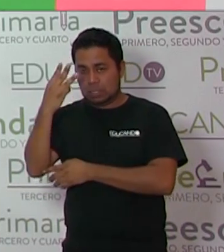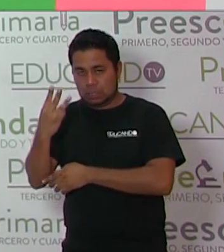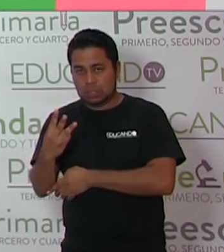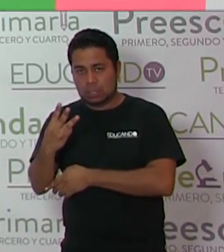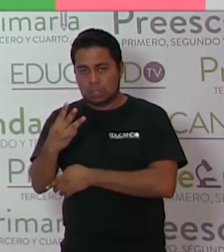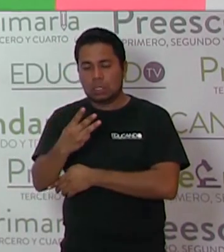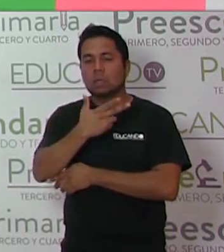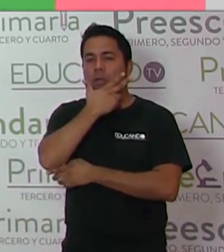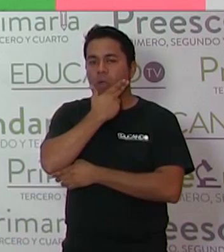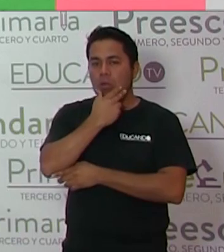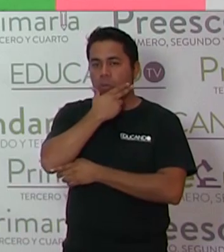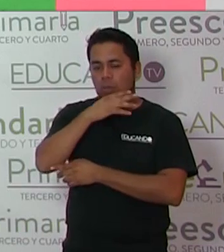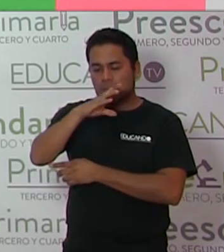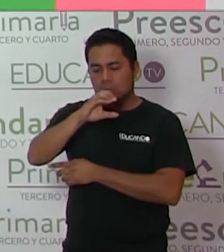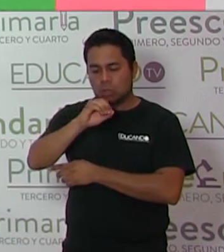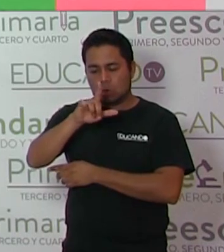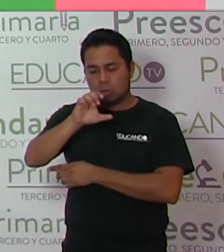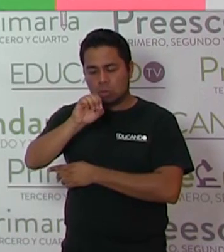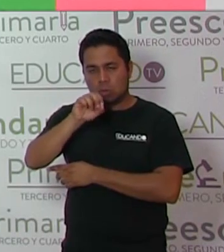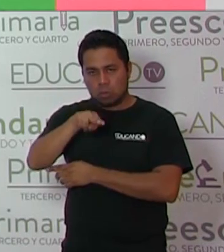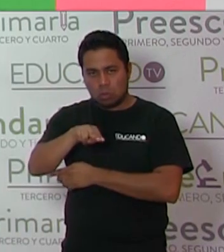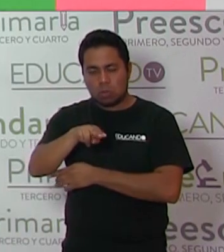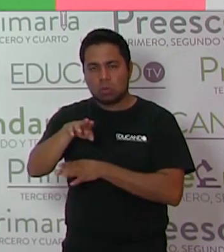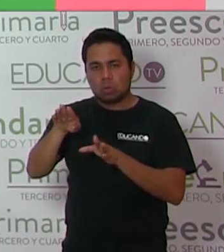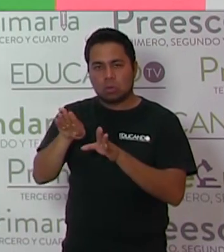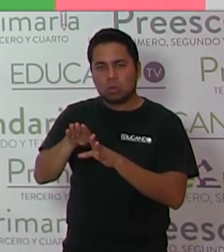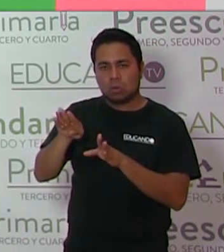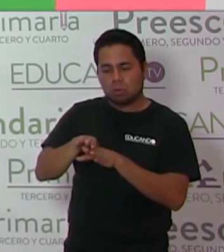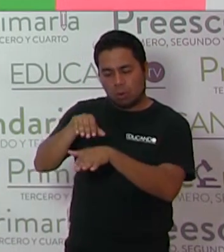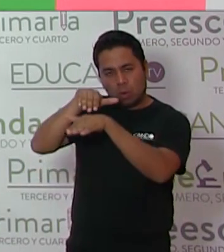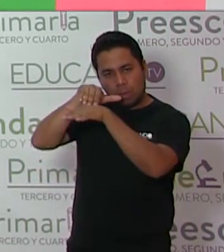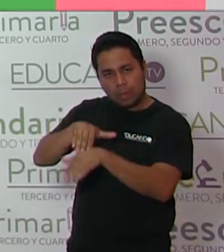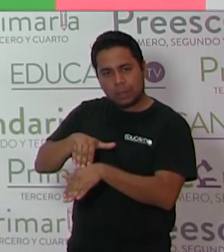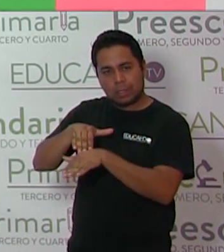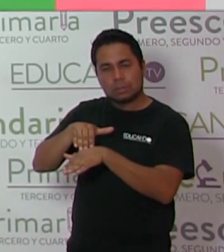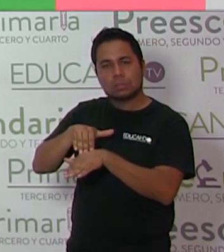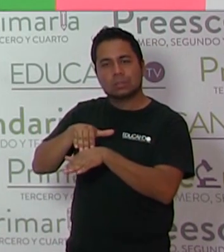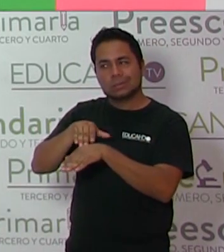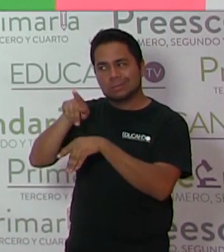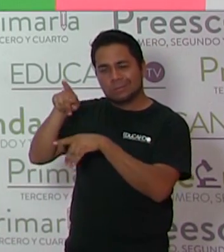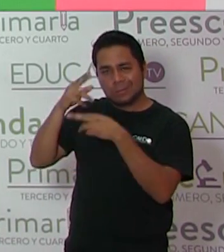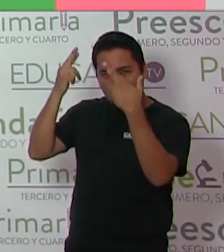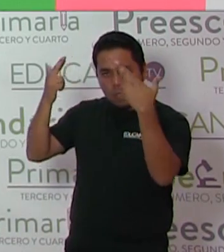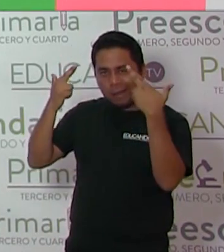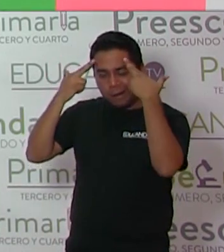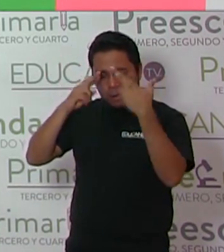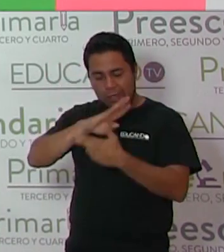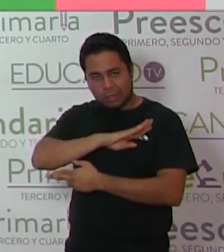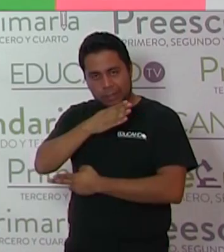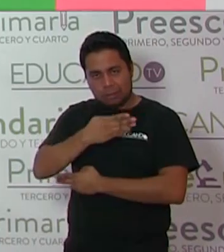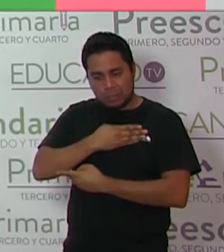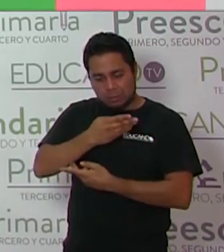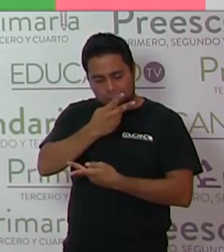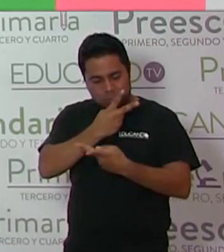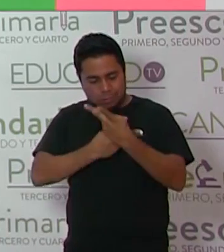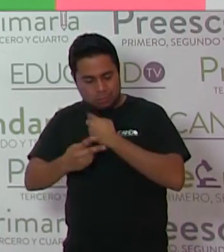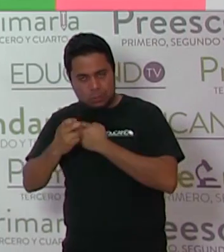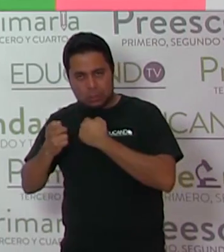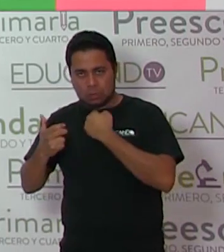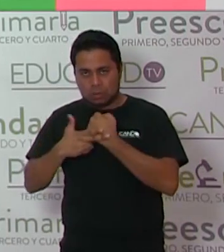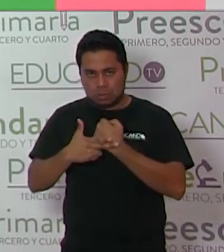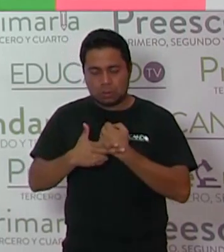1493, Cristóbal Colón, al servicio de la corona española, volvió al